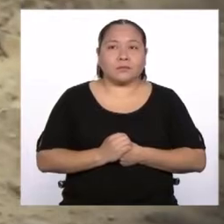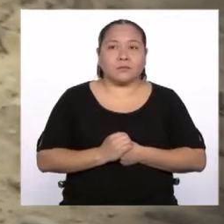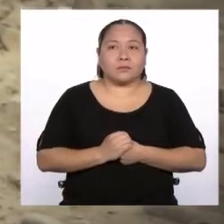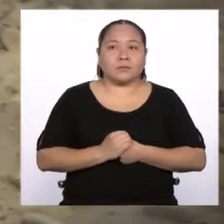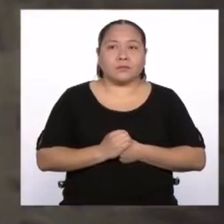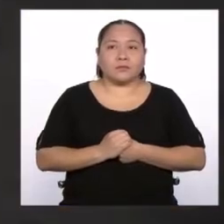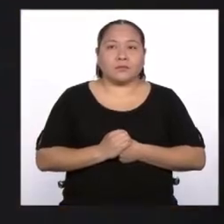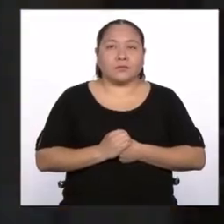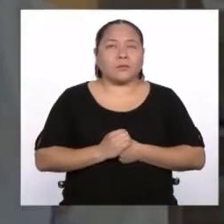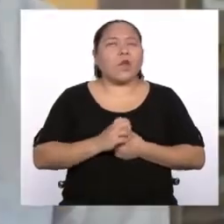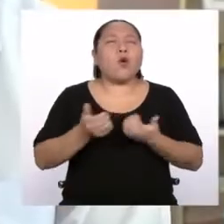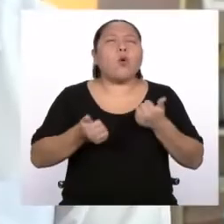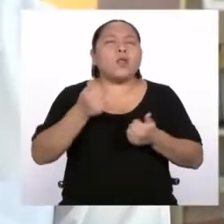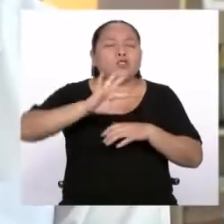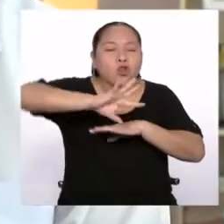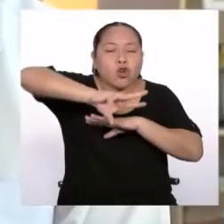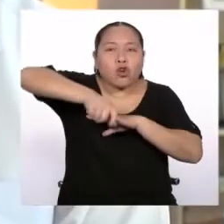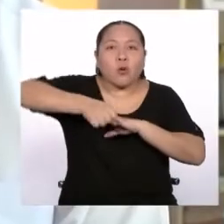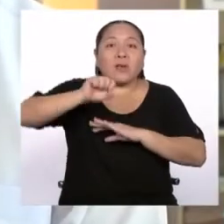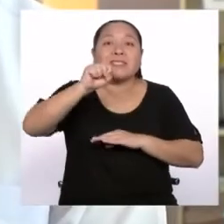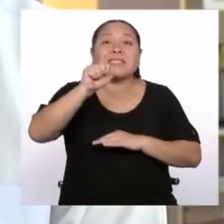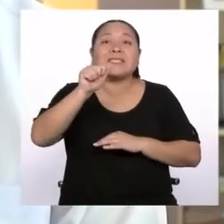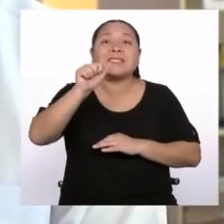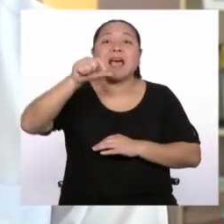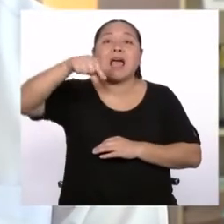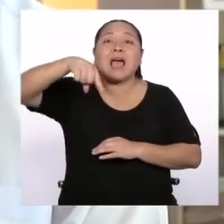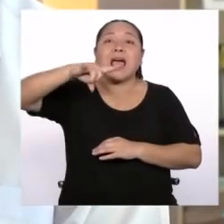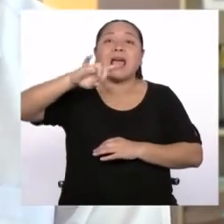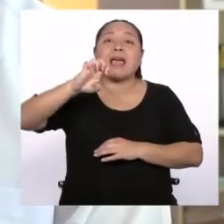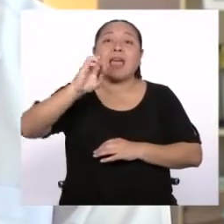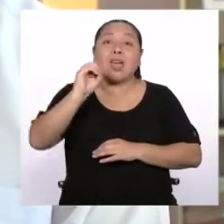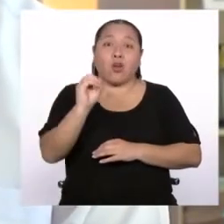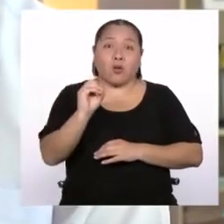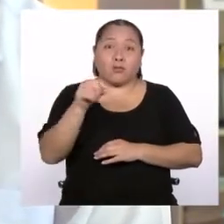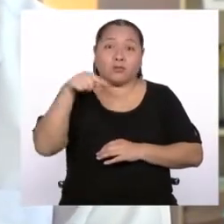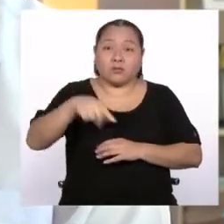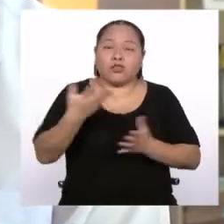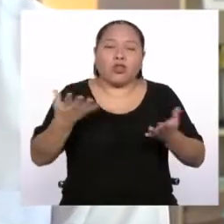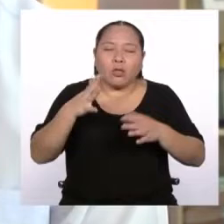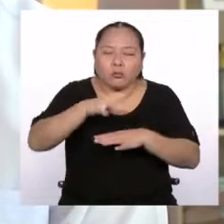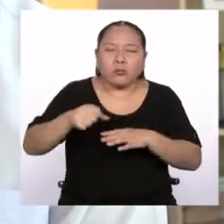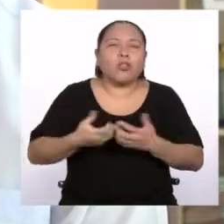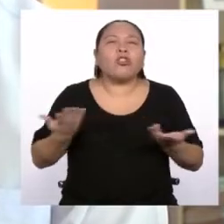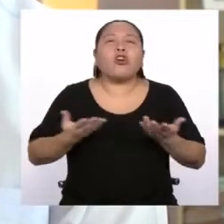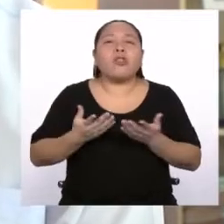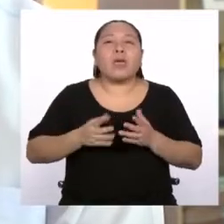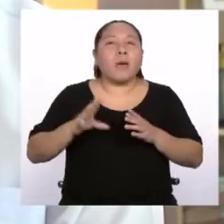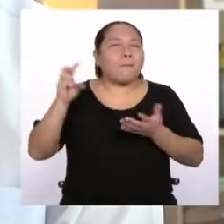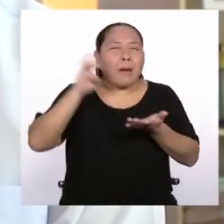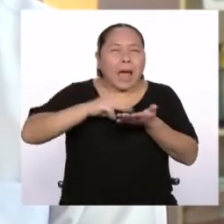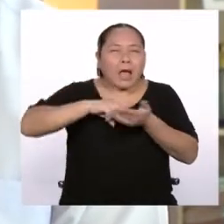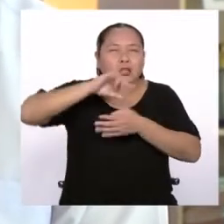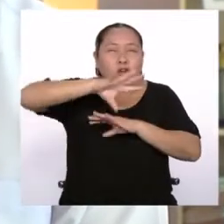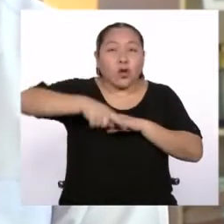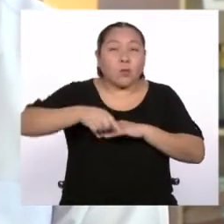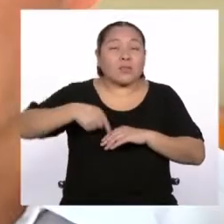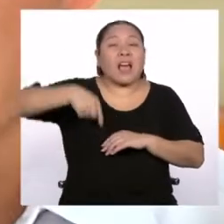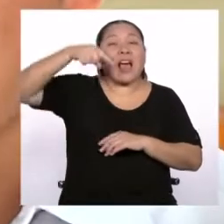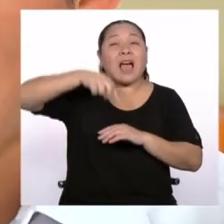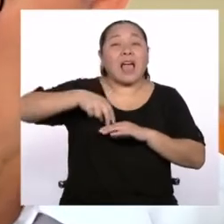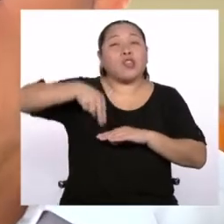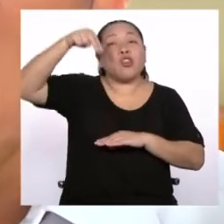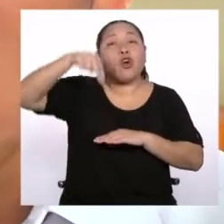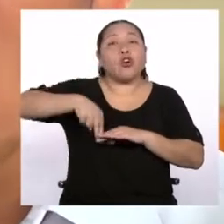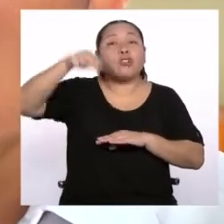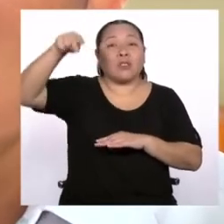Los saqueos más grandes que nosotros conocemos de las zonas arqueológicas están dadas en el norte, en lo que es Chiclayo, Trujillo, Lambayeque, pero